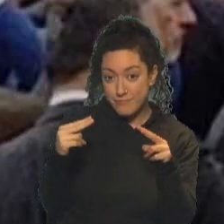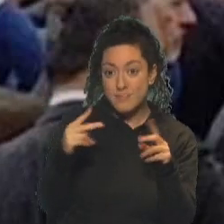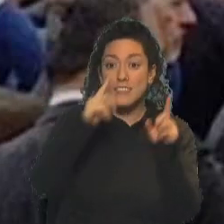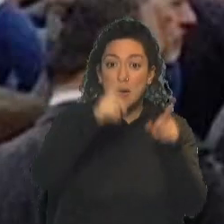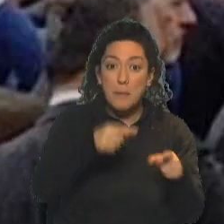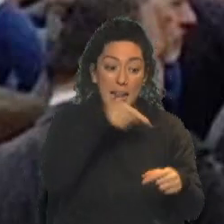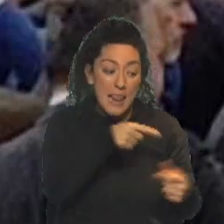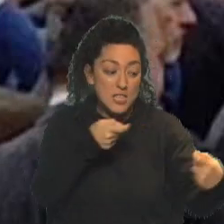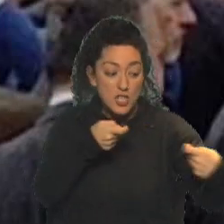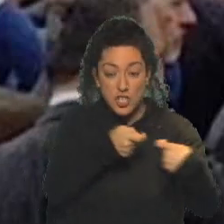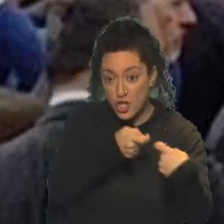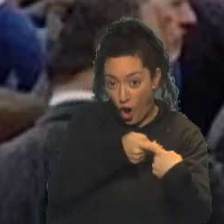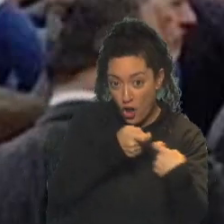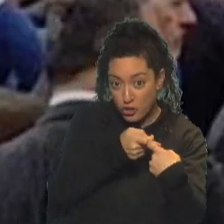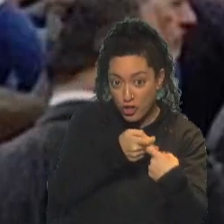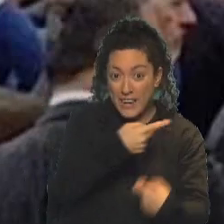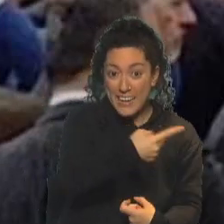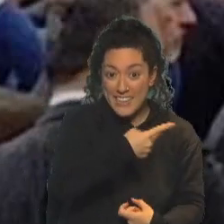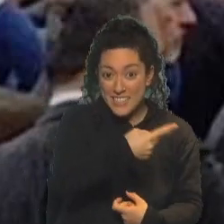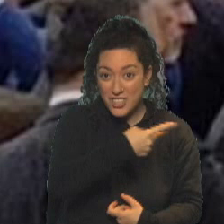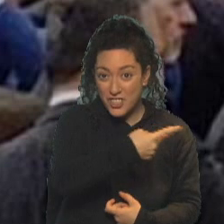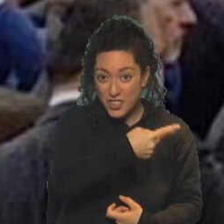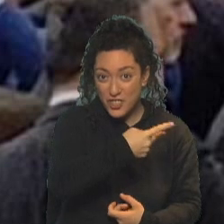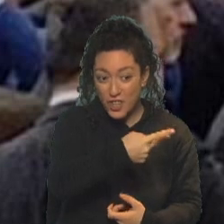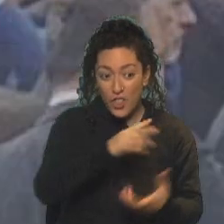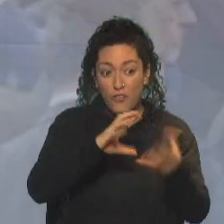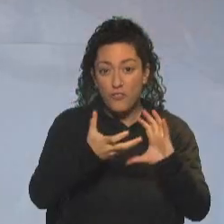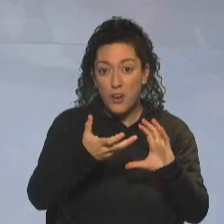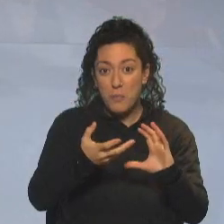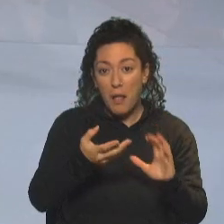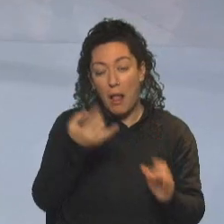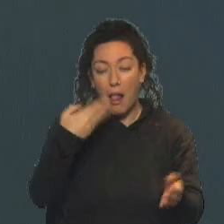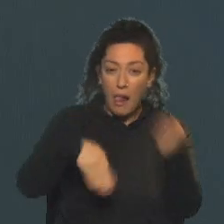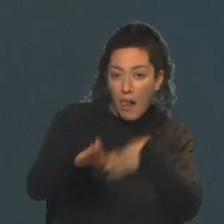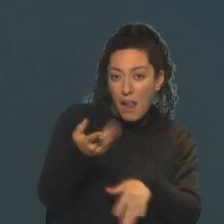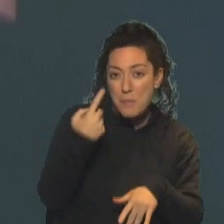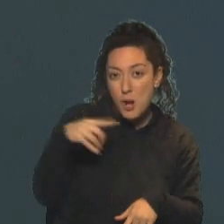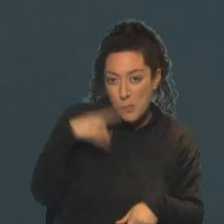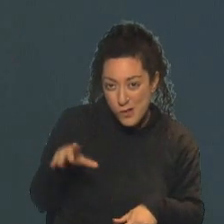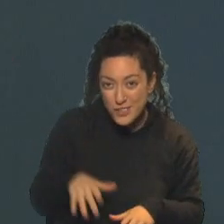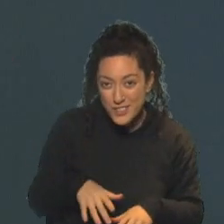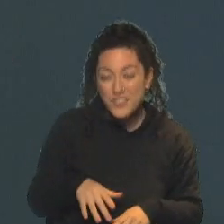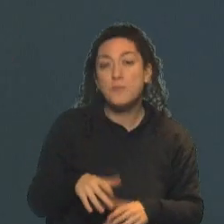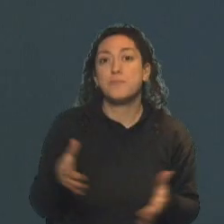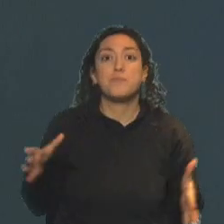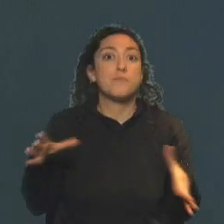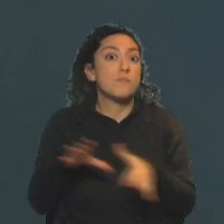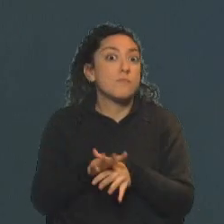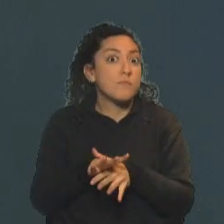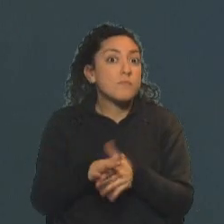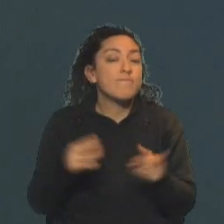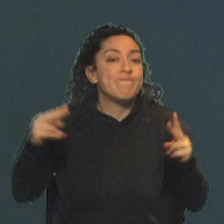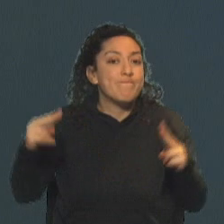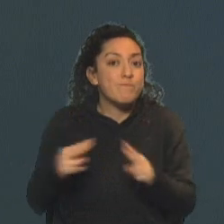señor hicieron la gran mentira republicana sí y que ahora participaban bueno se reunieron la reunión justamente porque asumí